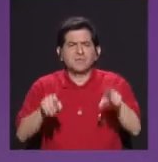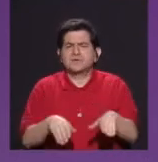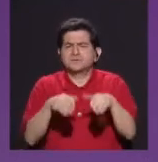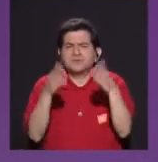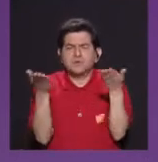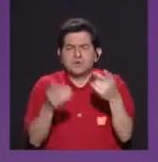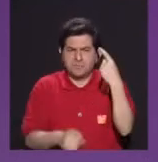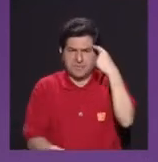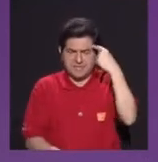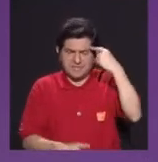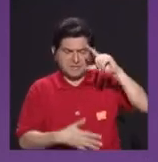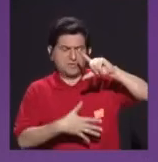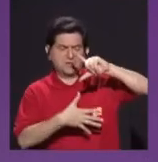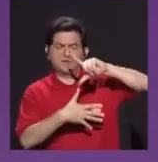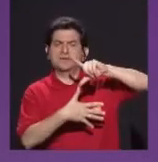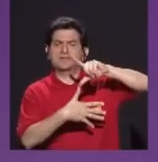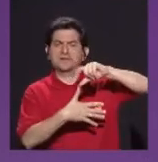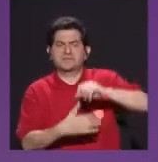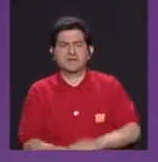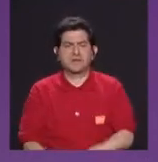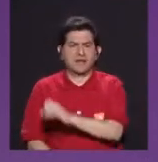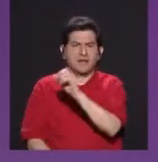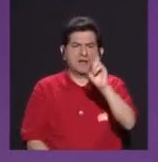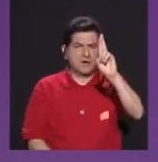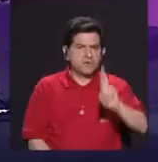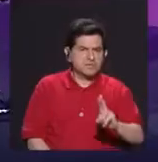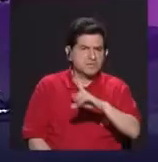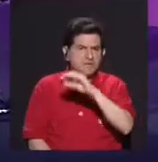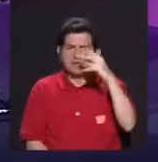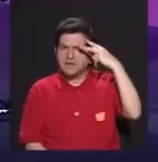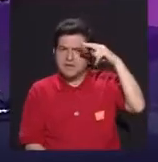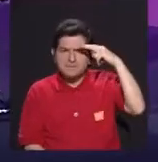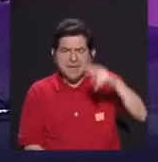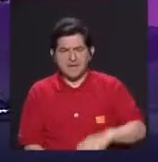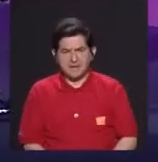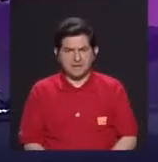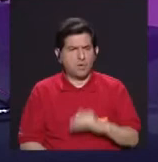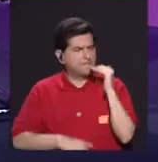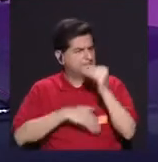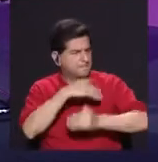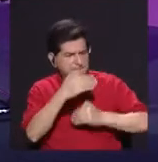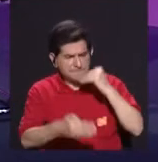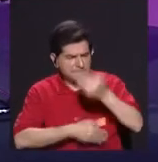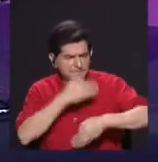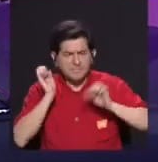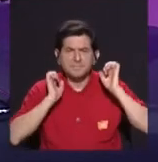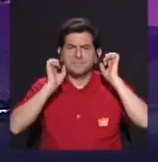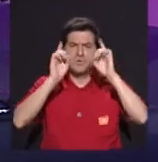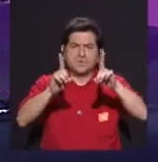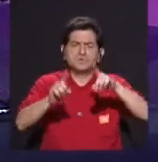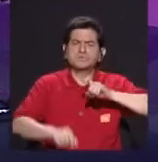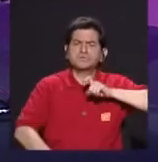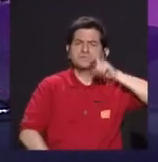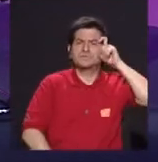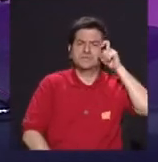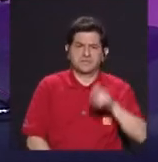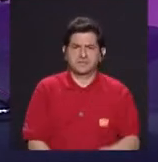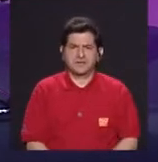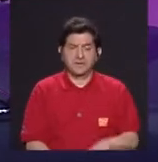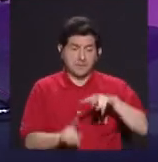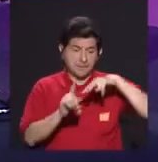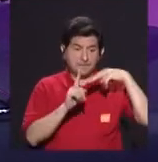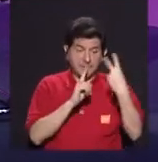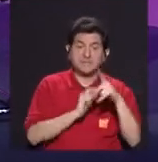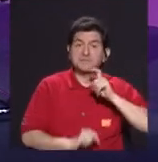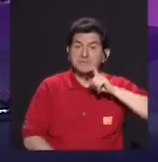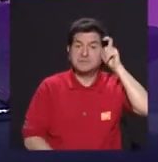américa latina' de costa rica de méxico este camino en la educación de género con poco perspectiva